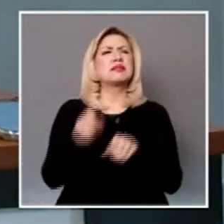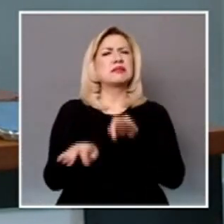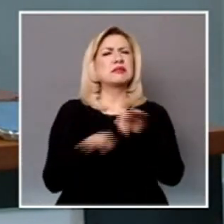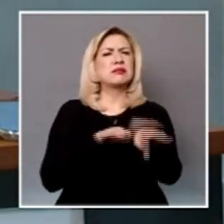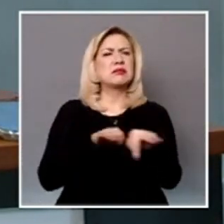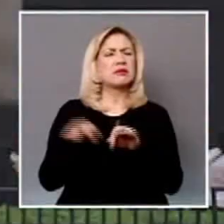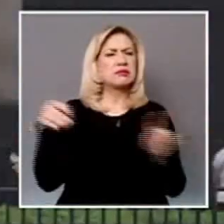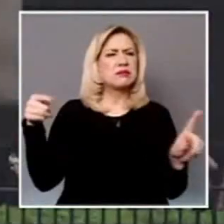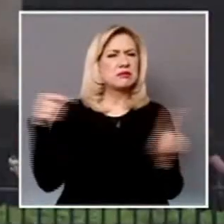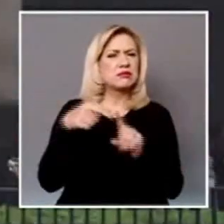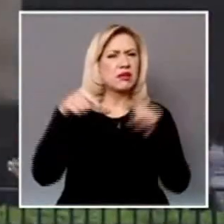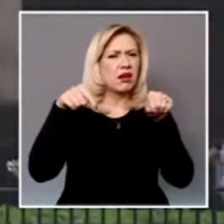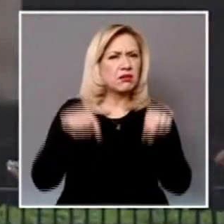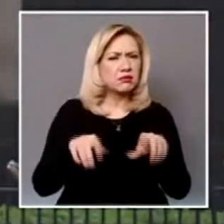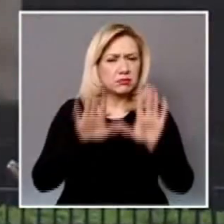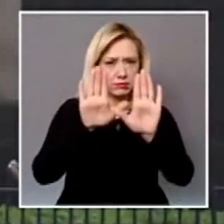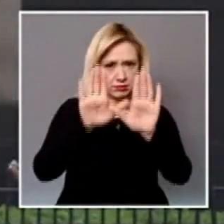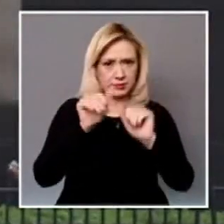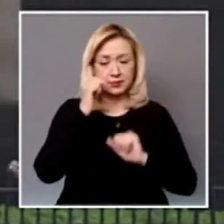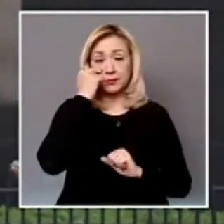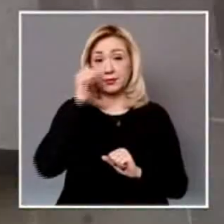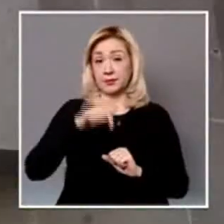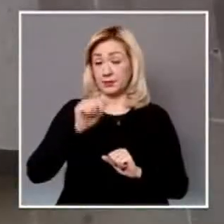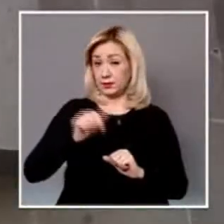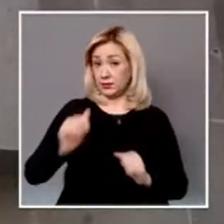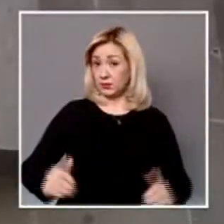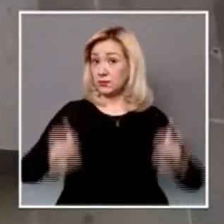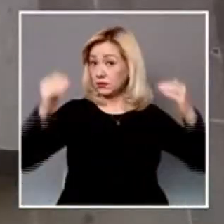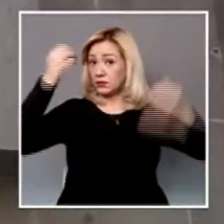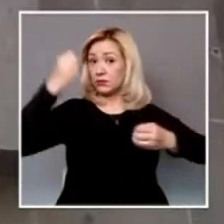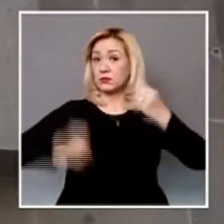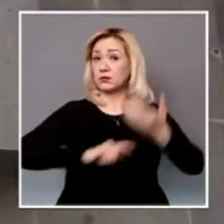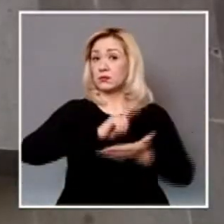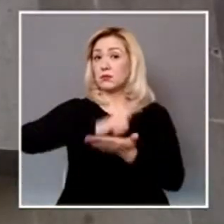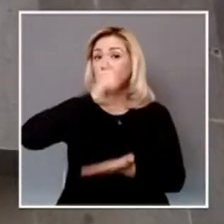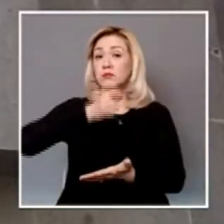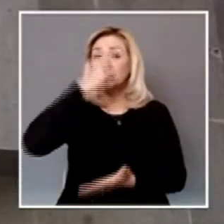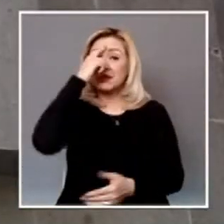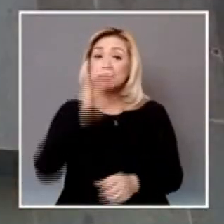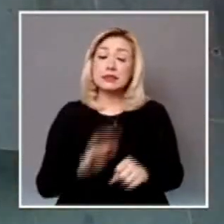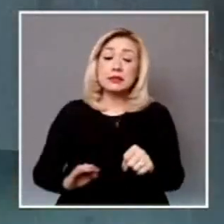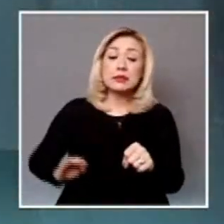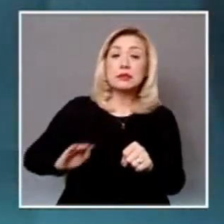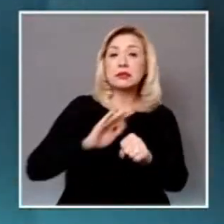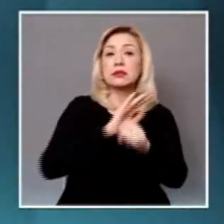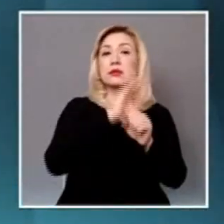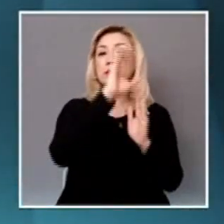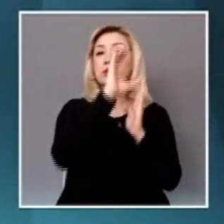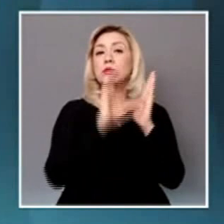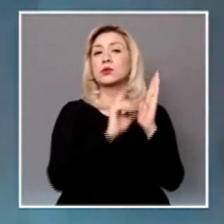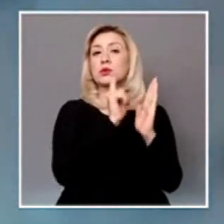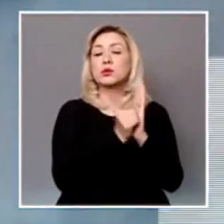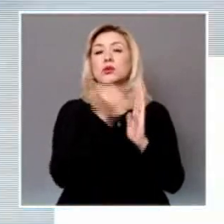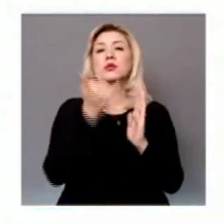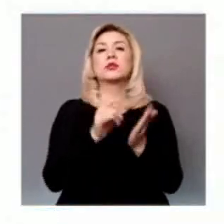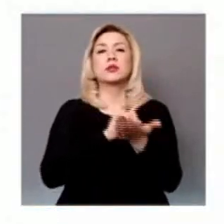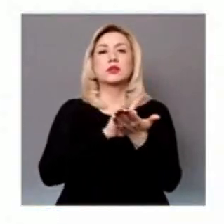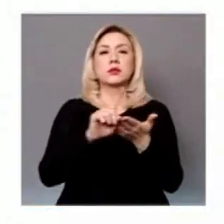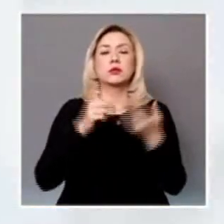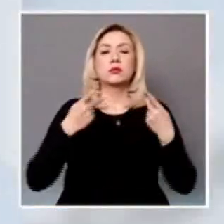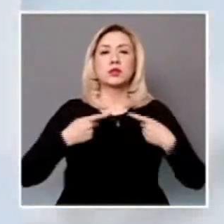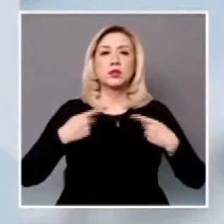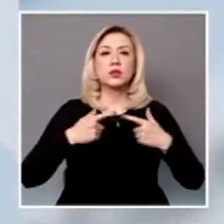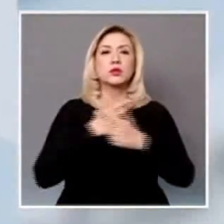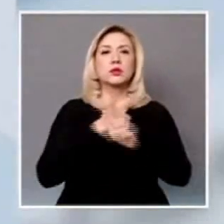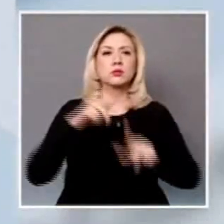que el máximo tribunal del país se encarga de defender la Constitución y hacer valer los derechos y libertades de las personas.